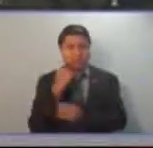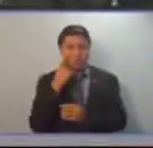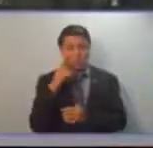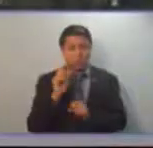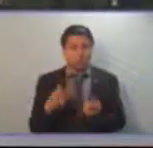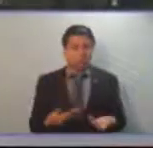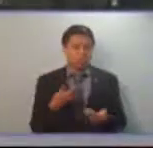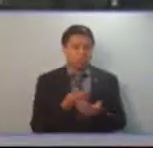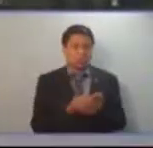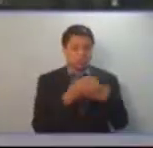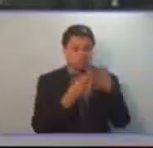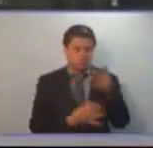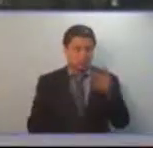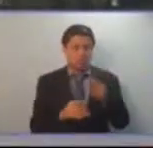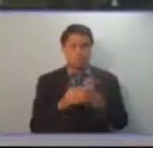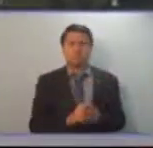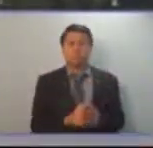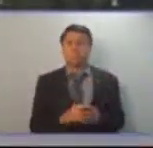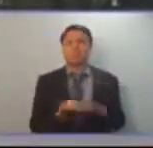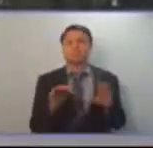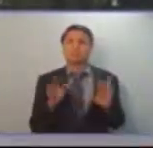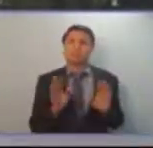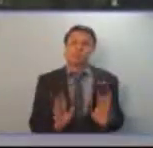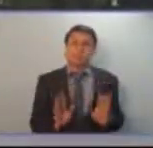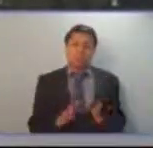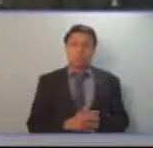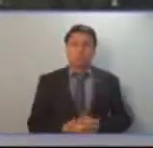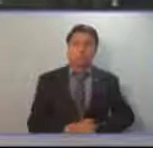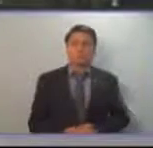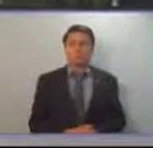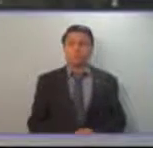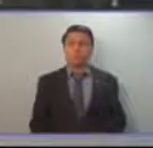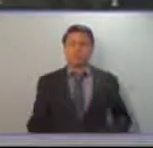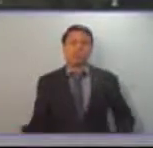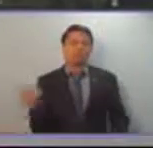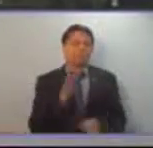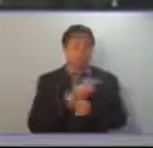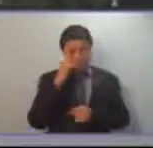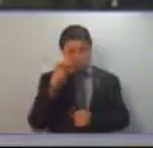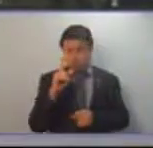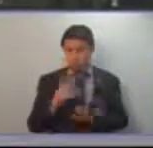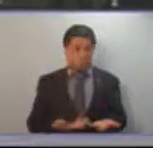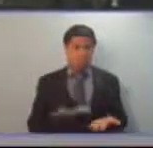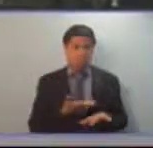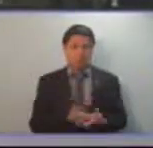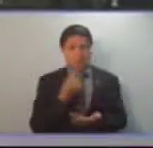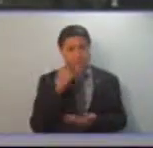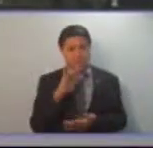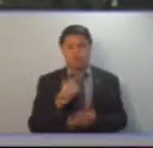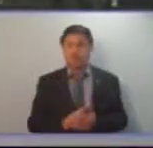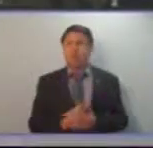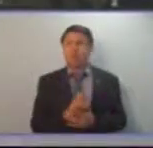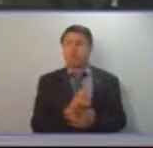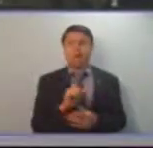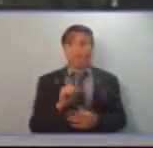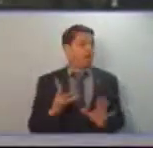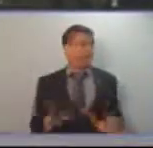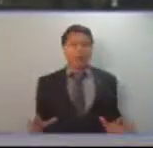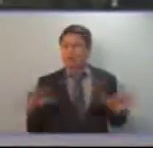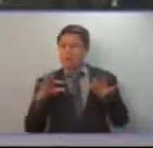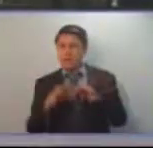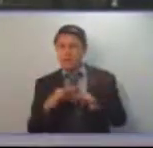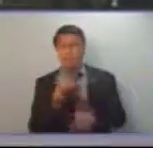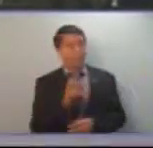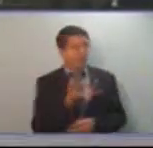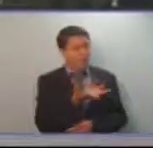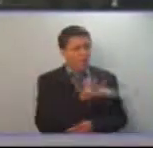pueden proponer. Y en caso de que los partidos no propongan, en este caso a personas no afiliadas, son